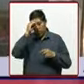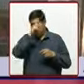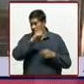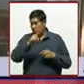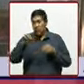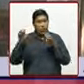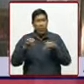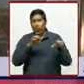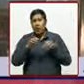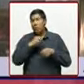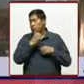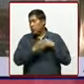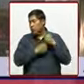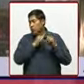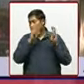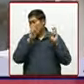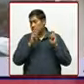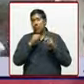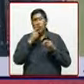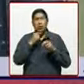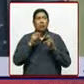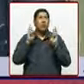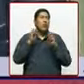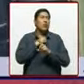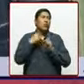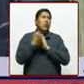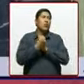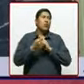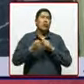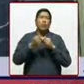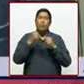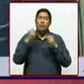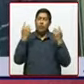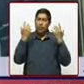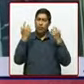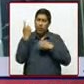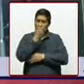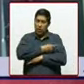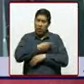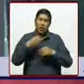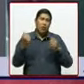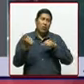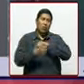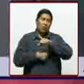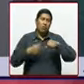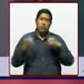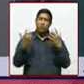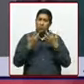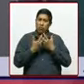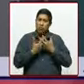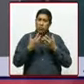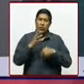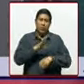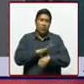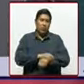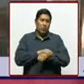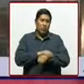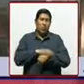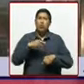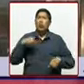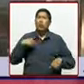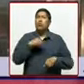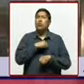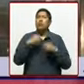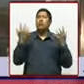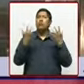se han constituido en víctimas de este caso también. En ese sentido, en vía de cooperación, nosotros como ya lo teníamos aprendido acá, es que hemos